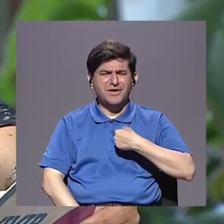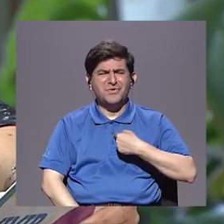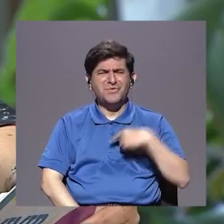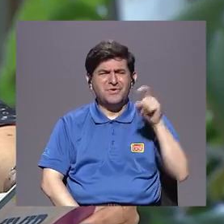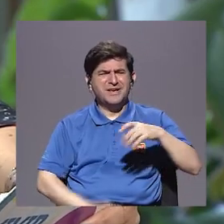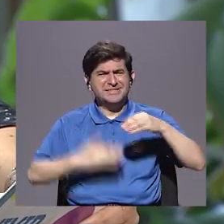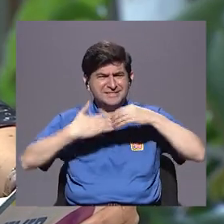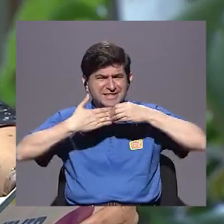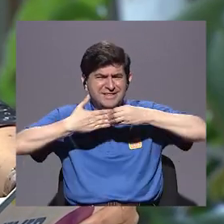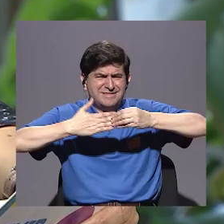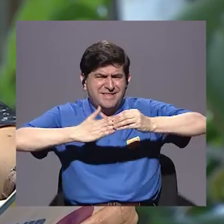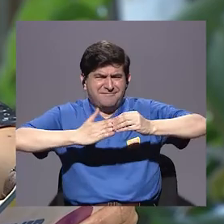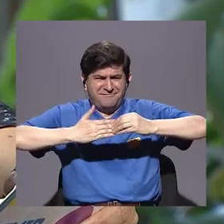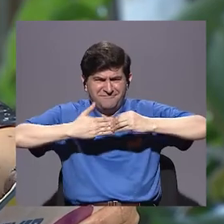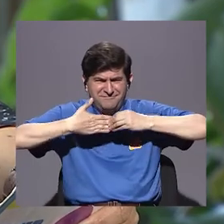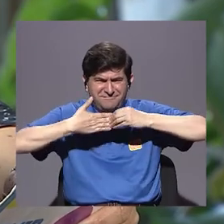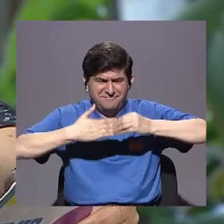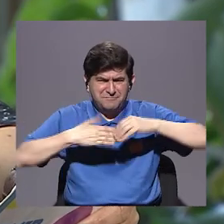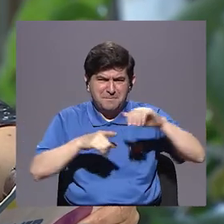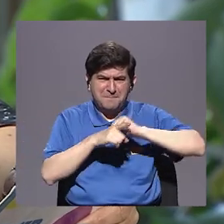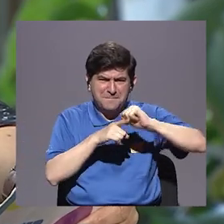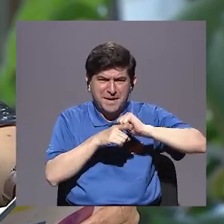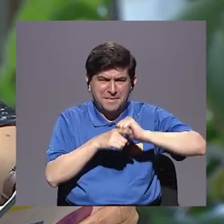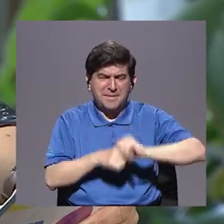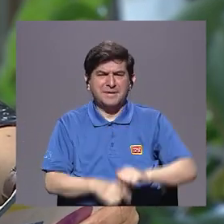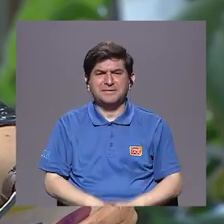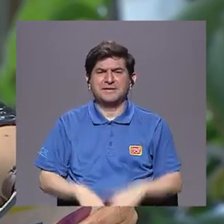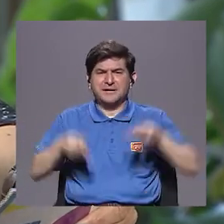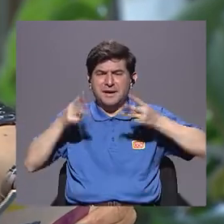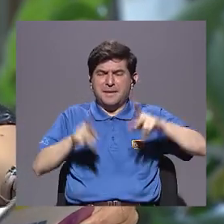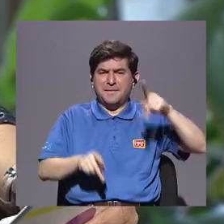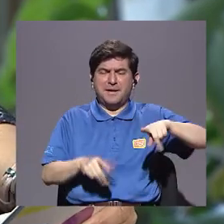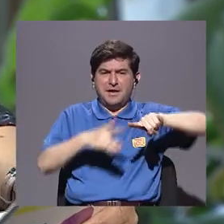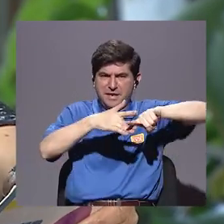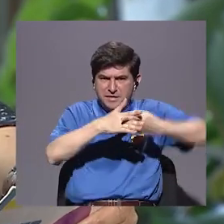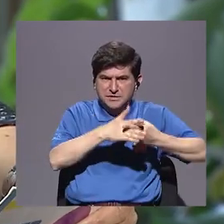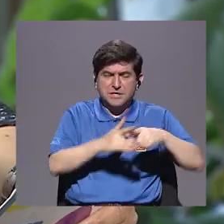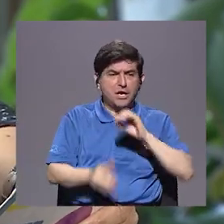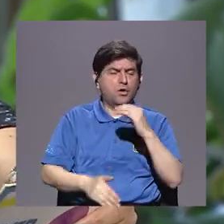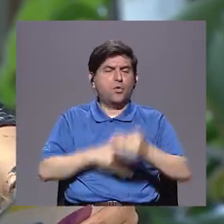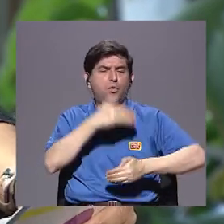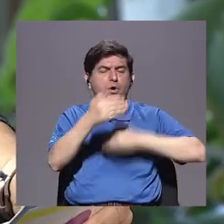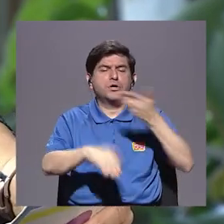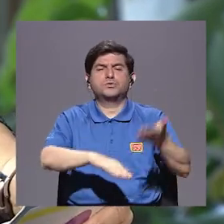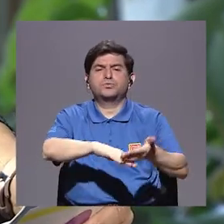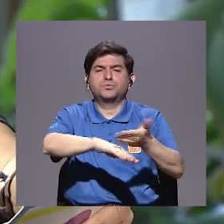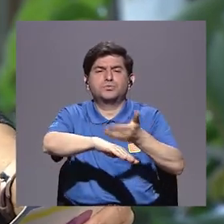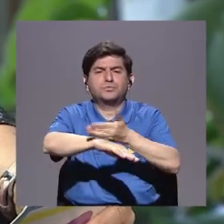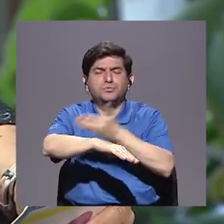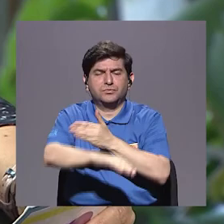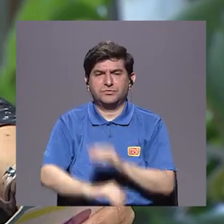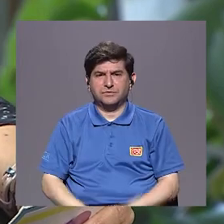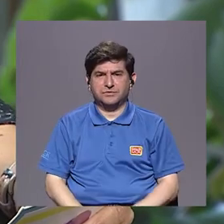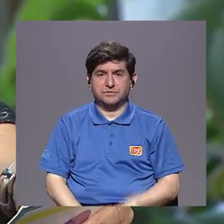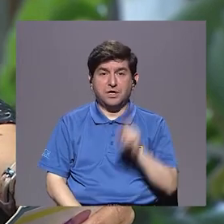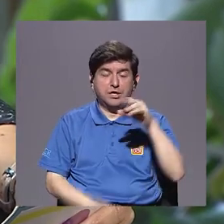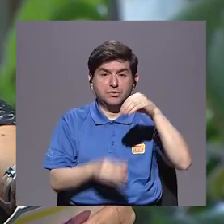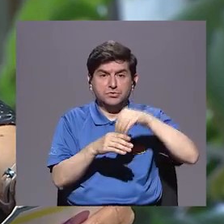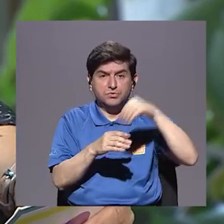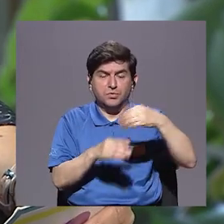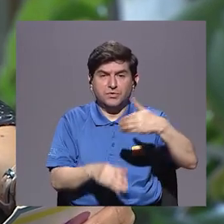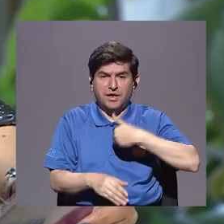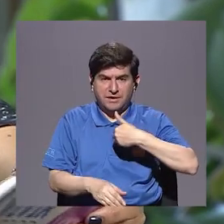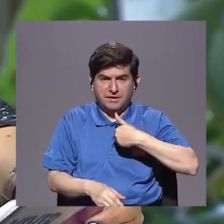ser flexible para practicar Pilates o iniciar? ¿O esto viene con el tiempo? Si, digamos, si es uno de